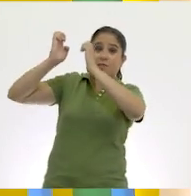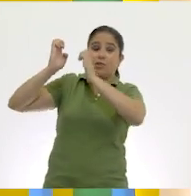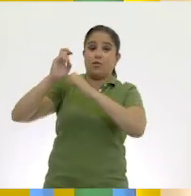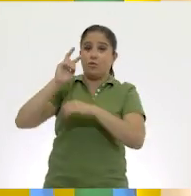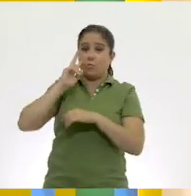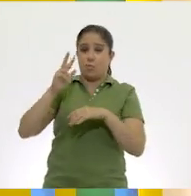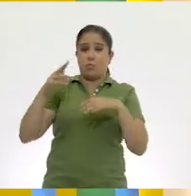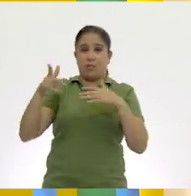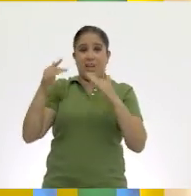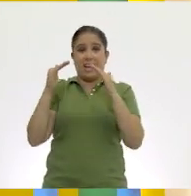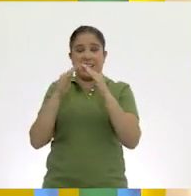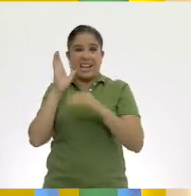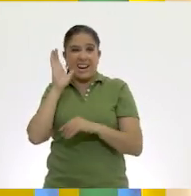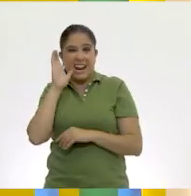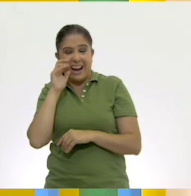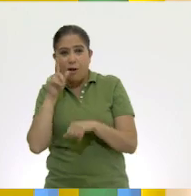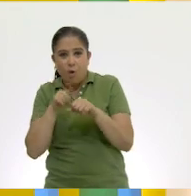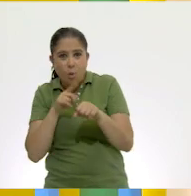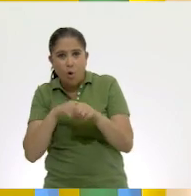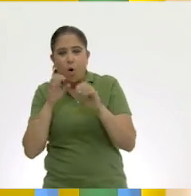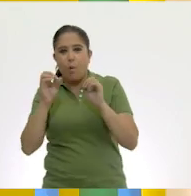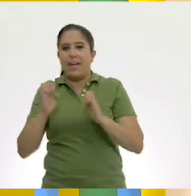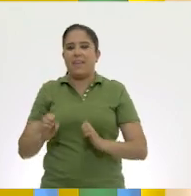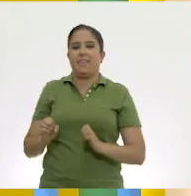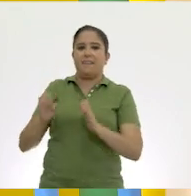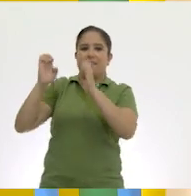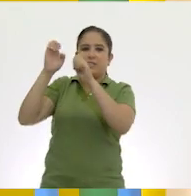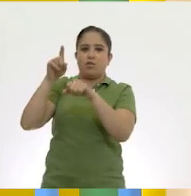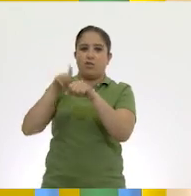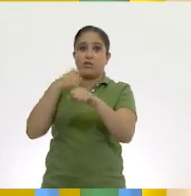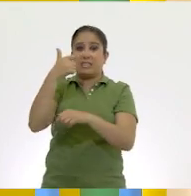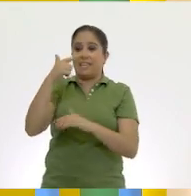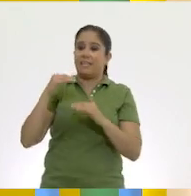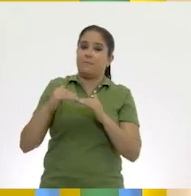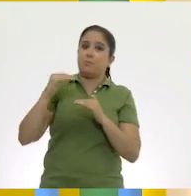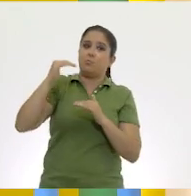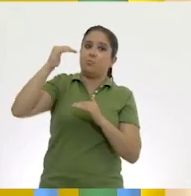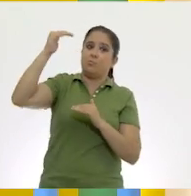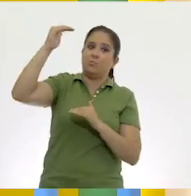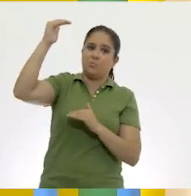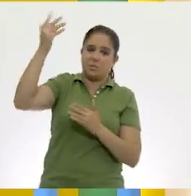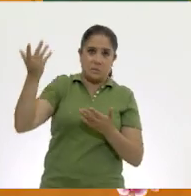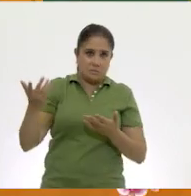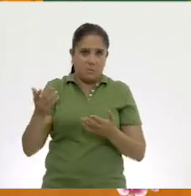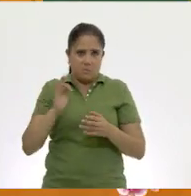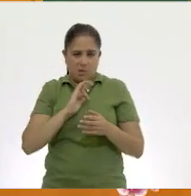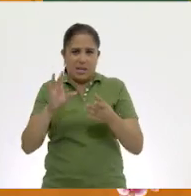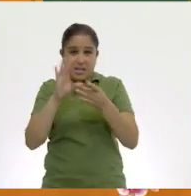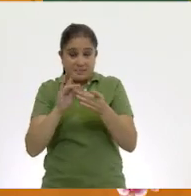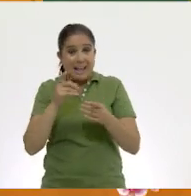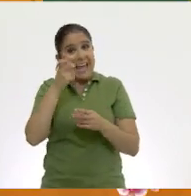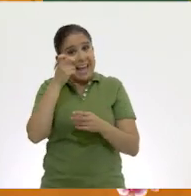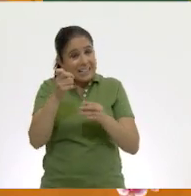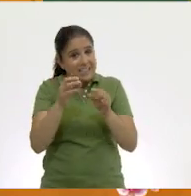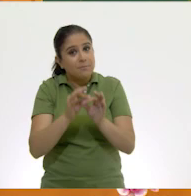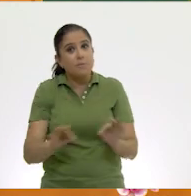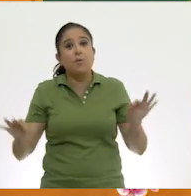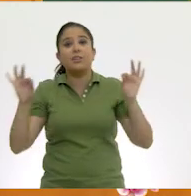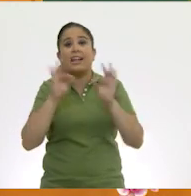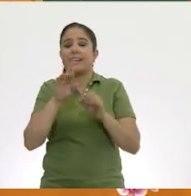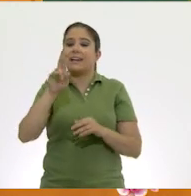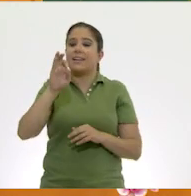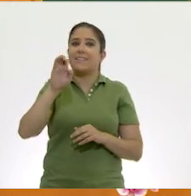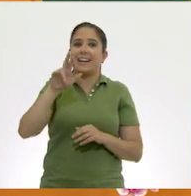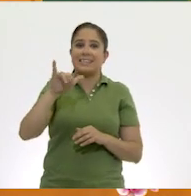llamativo a lo mejor hay una casa naranja o un edificio de siete pisos esas referencias son muy importantes que